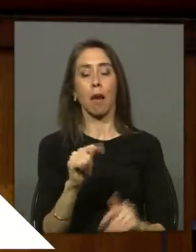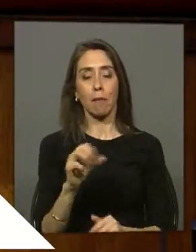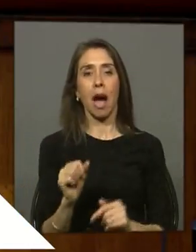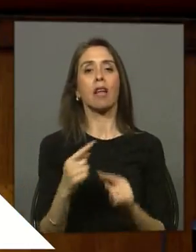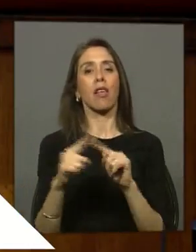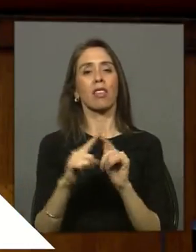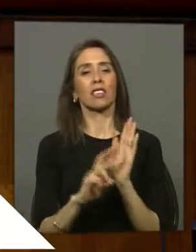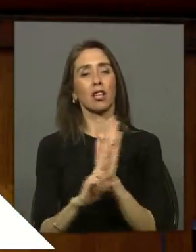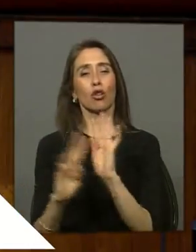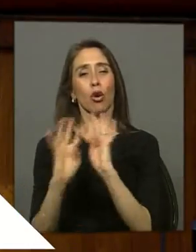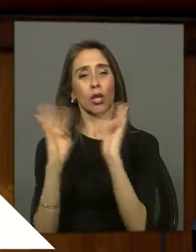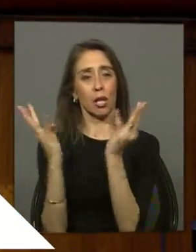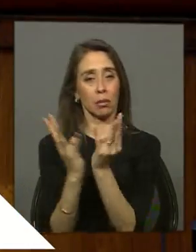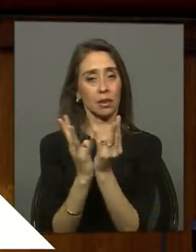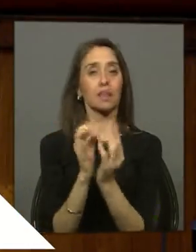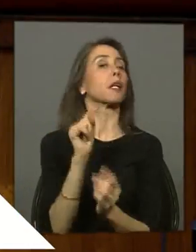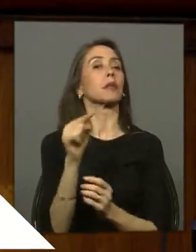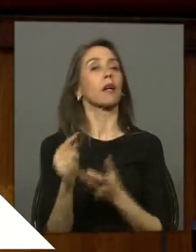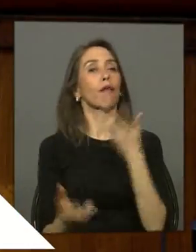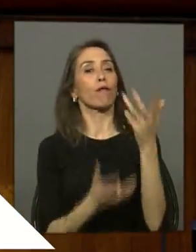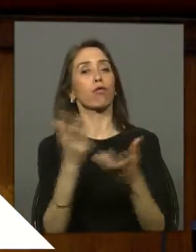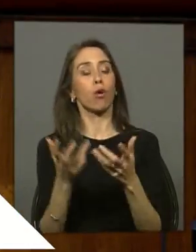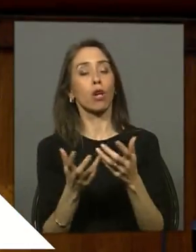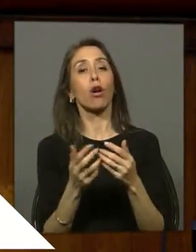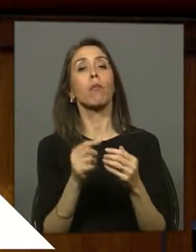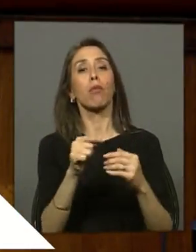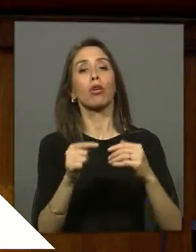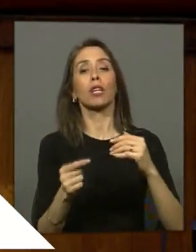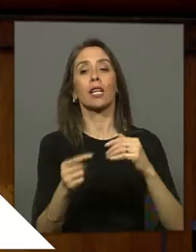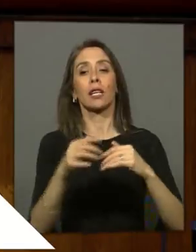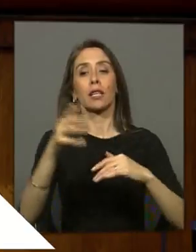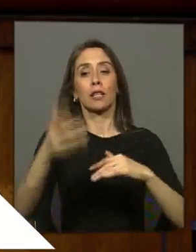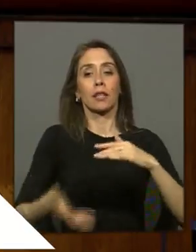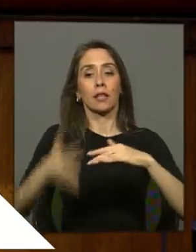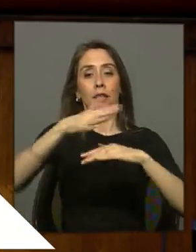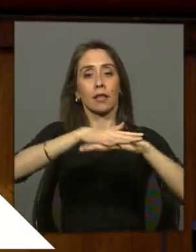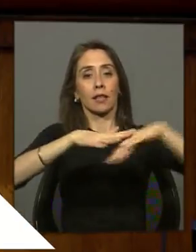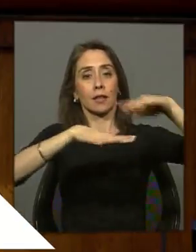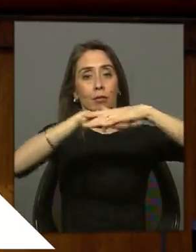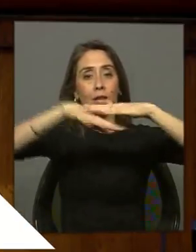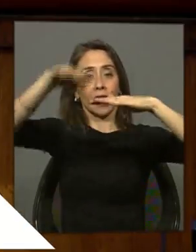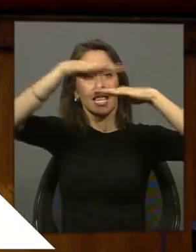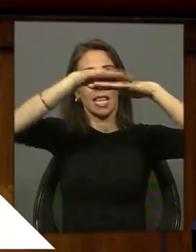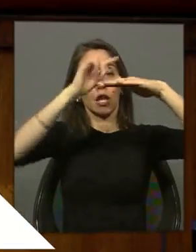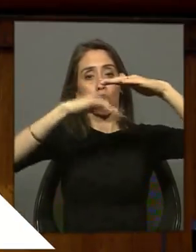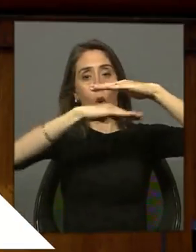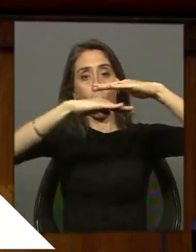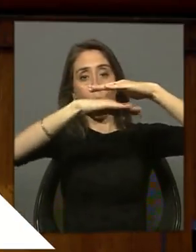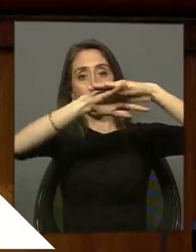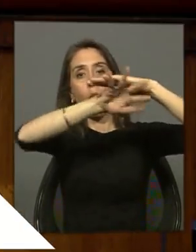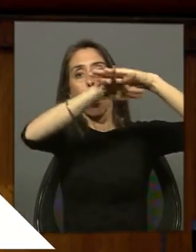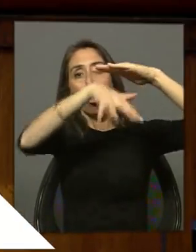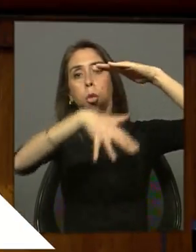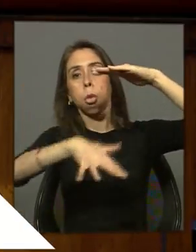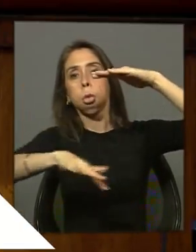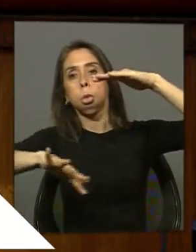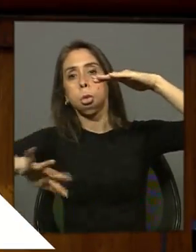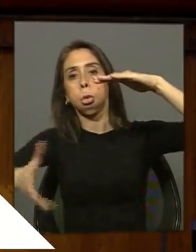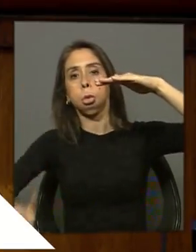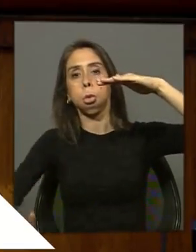convencimiento de que el incendio se generó por el deslizamiento o derrumbe de una celda en el relleno el que a su vez había sido